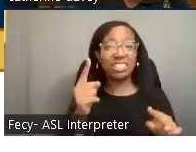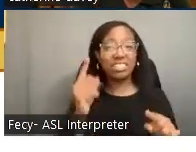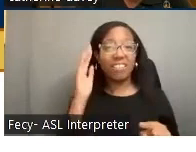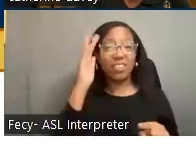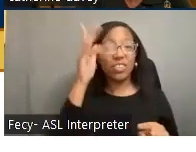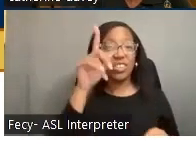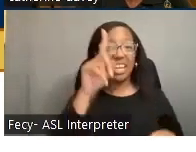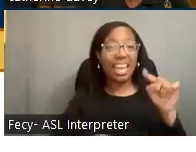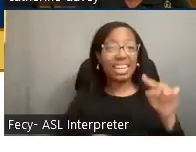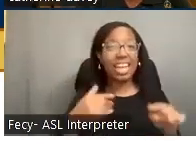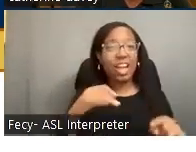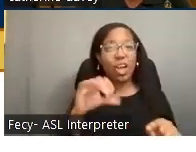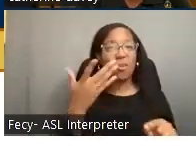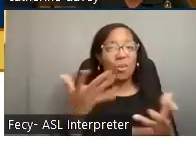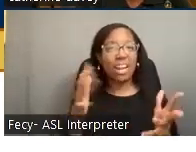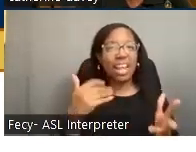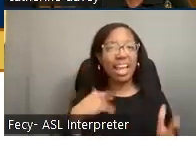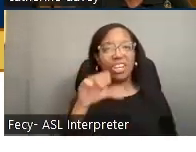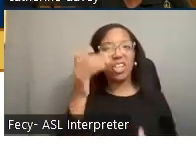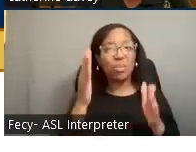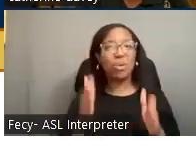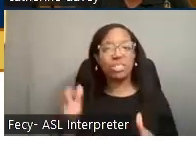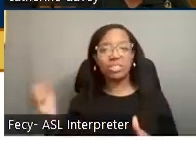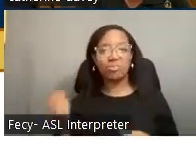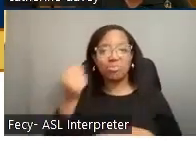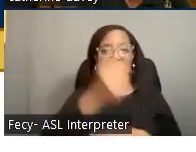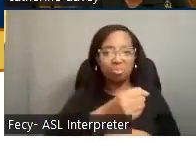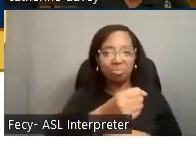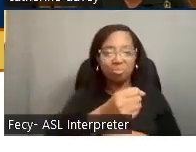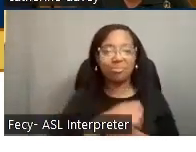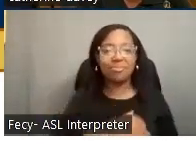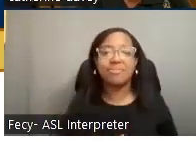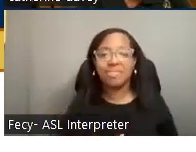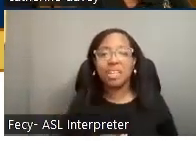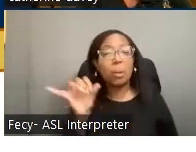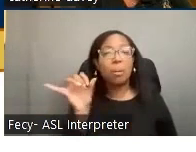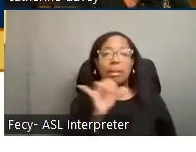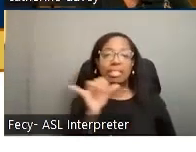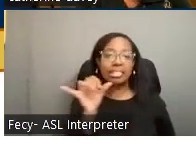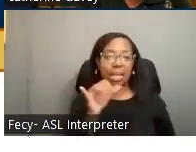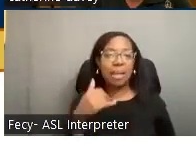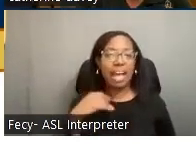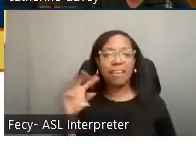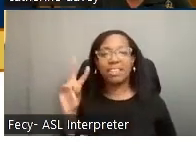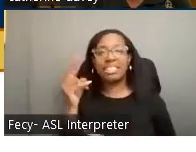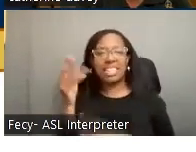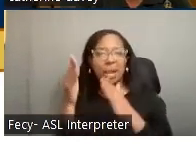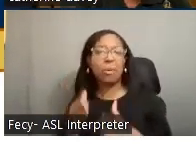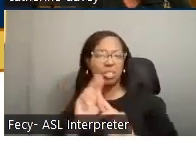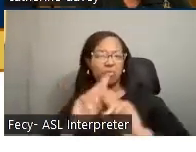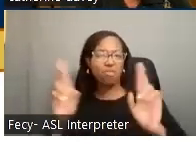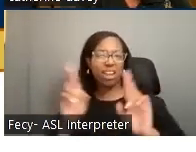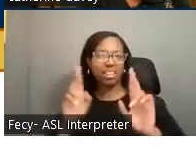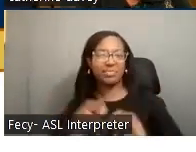no puede ser Miss Universo, la que quedó en segundo lugar toma el seguro, toma su lugar. Tenemos que asegurarnos que nuestra